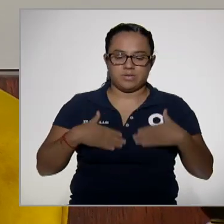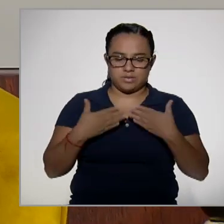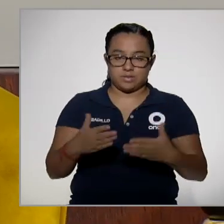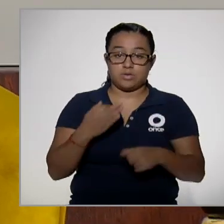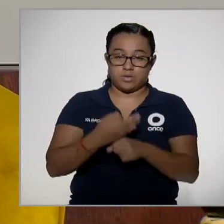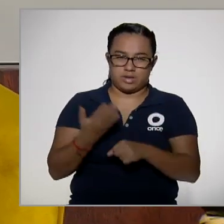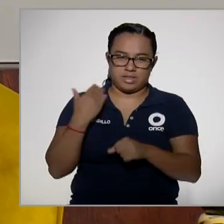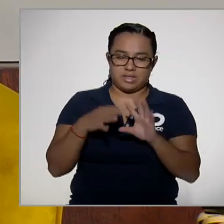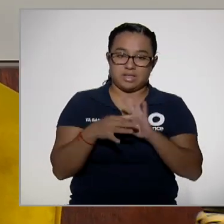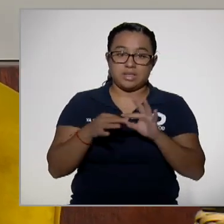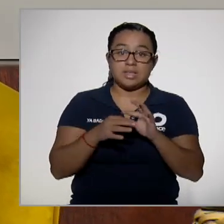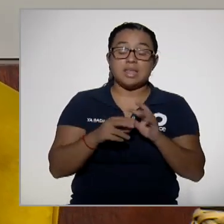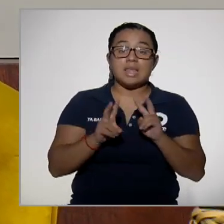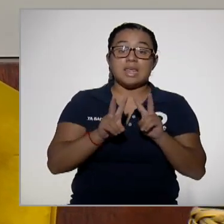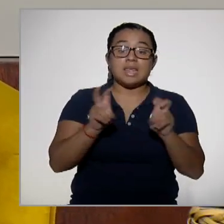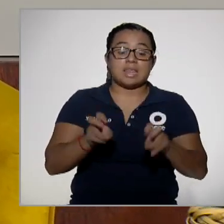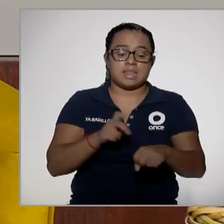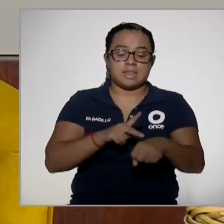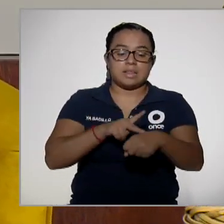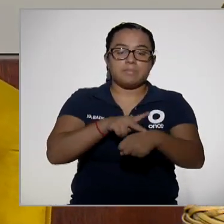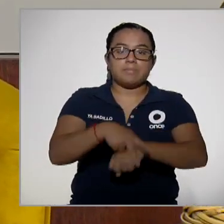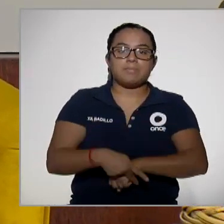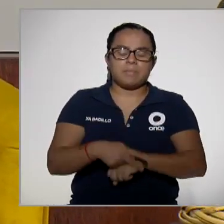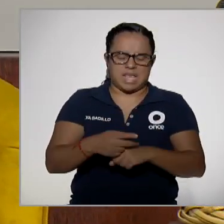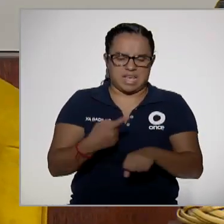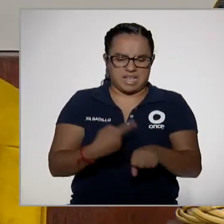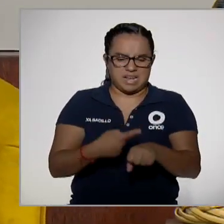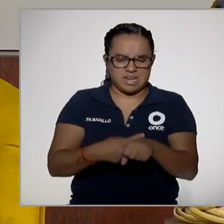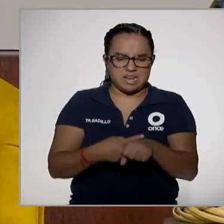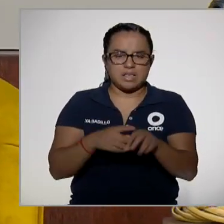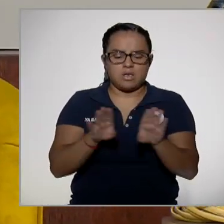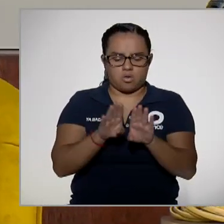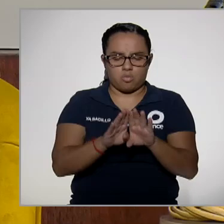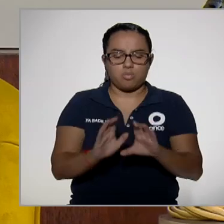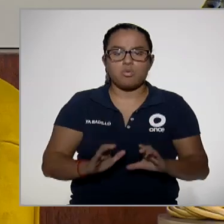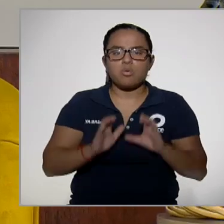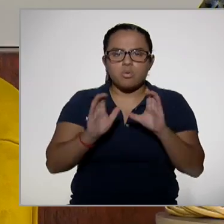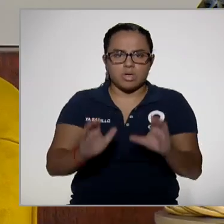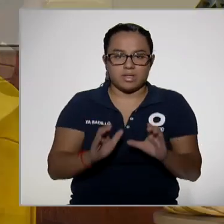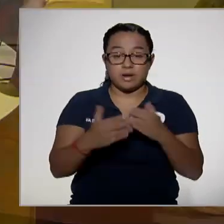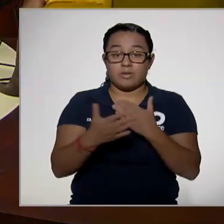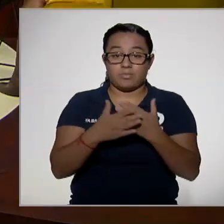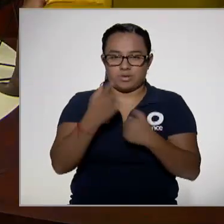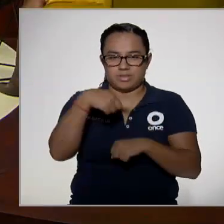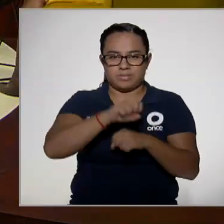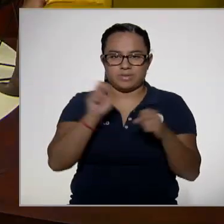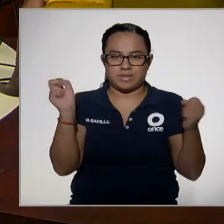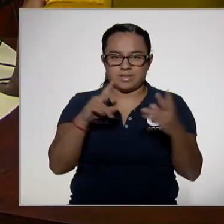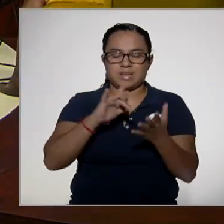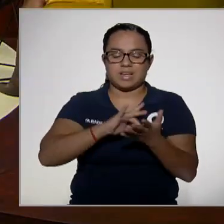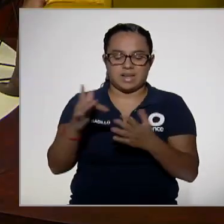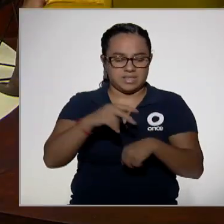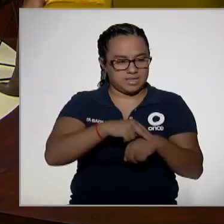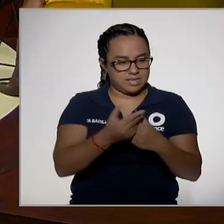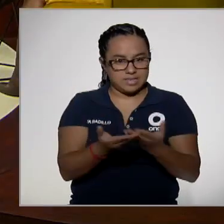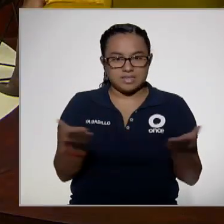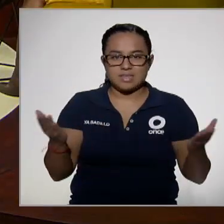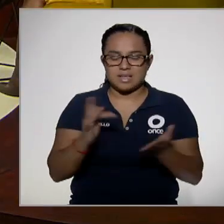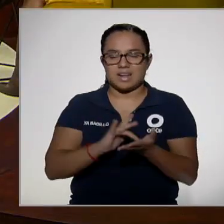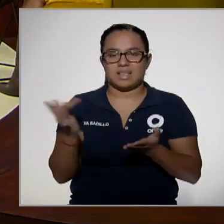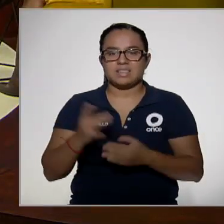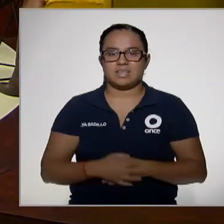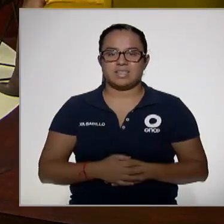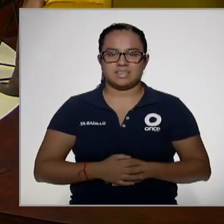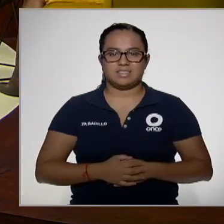acaba de comentar si te aliados hablar de cuidados y enfermedades generan en generalidades de la piel nos vemos la próxima semana gracias doctoras gracias de las